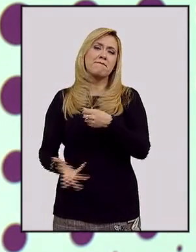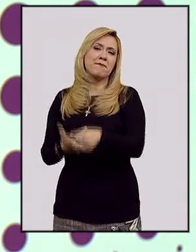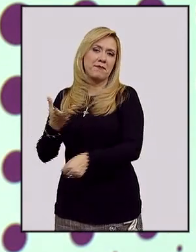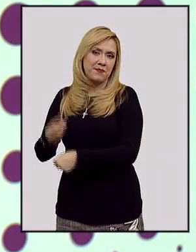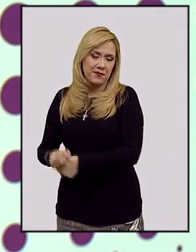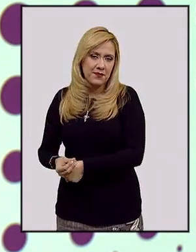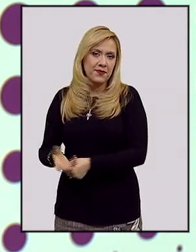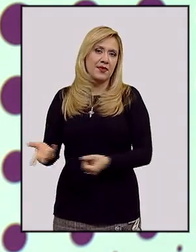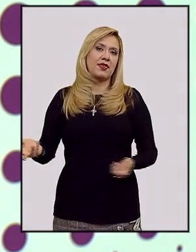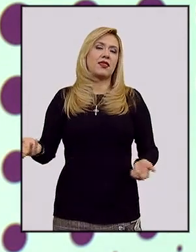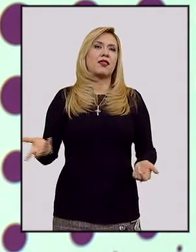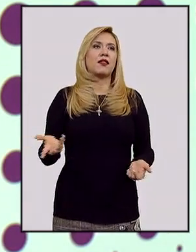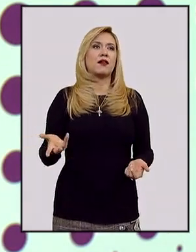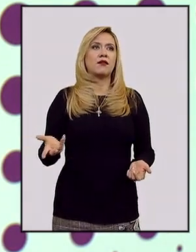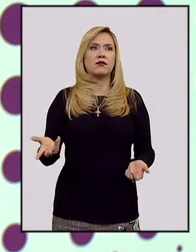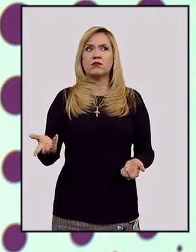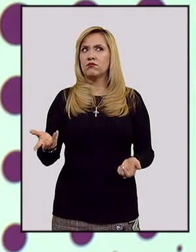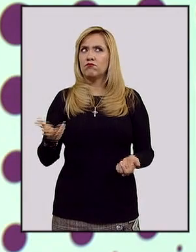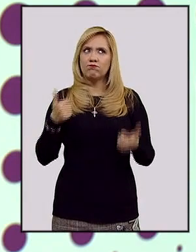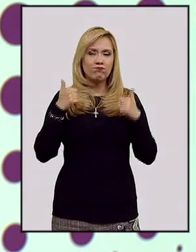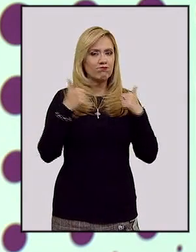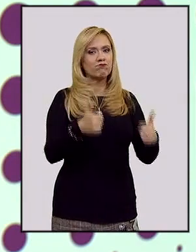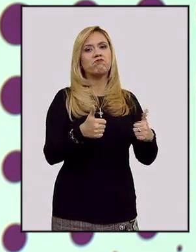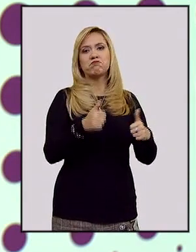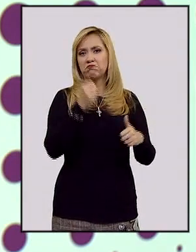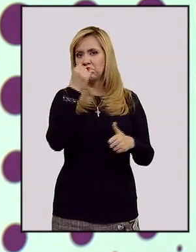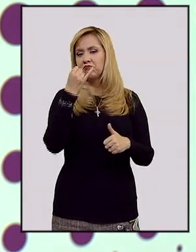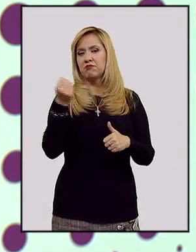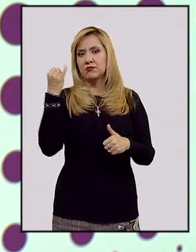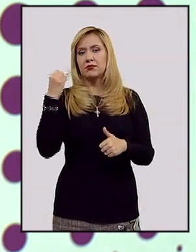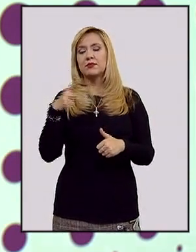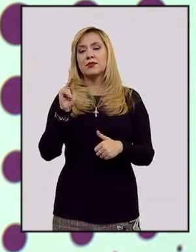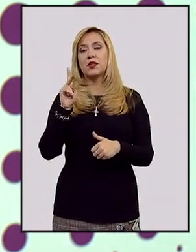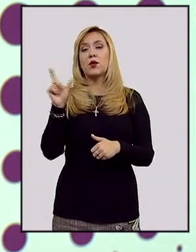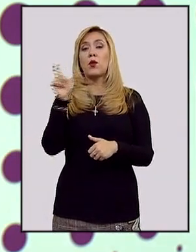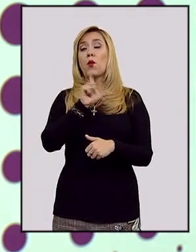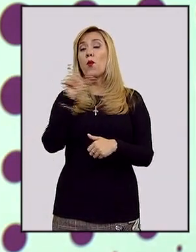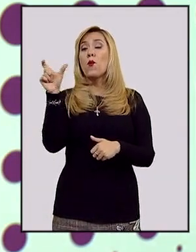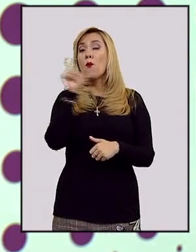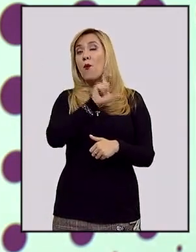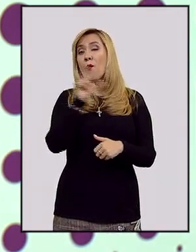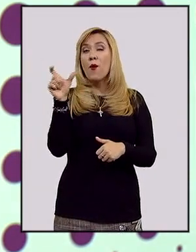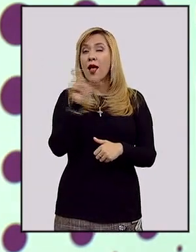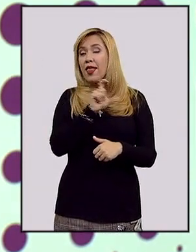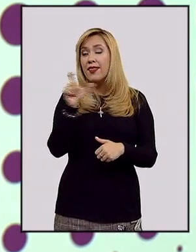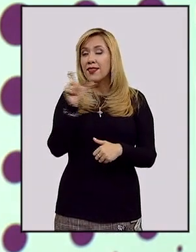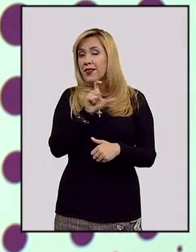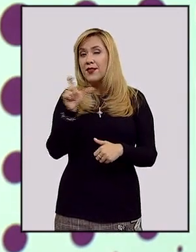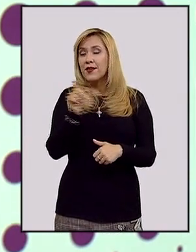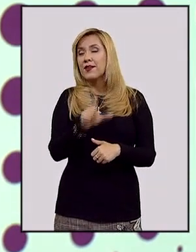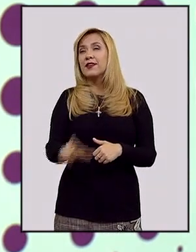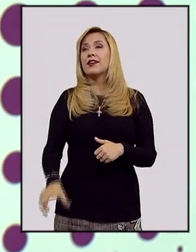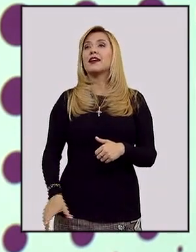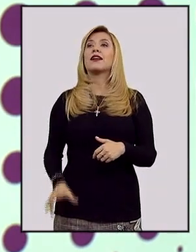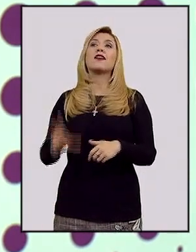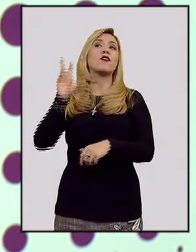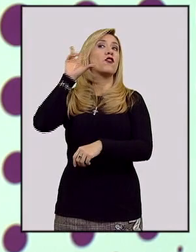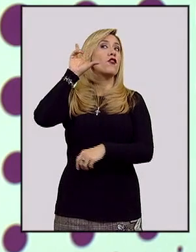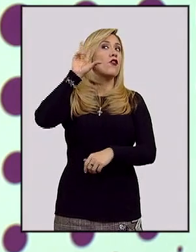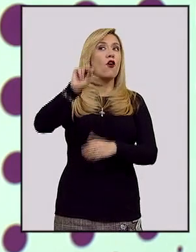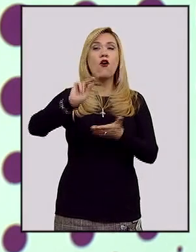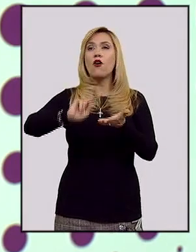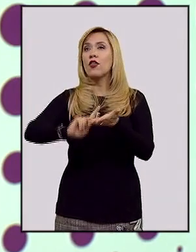también hemos sido bastante exitosas en esos casos, pero a la hora de enfrentarnos con la medida de no